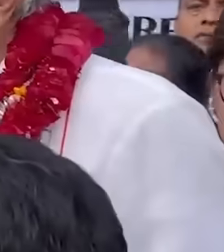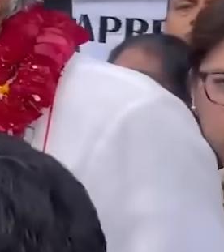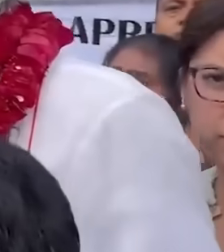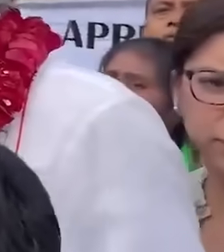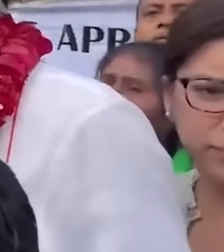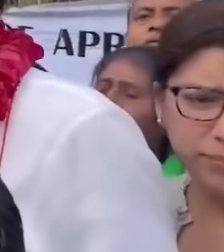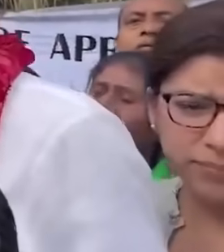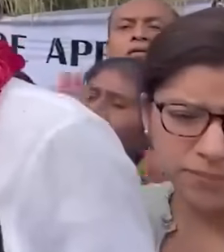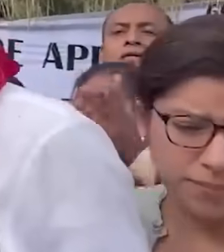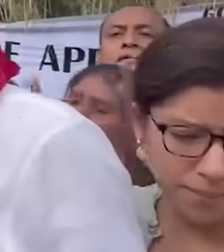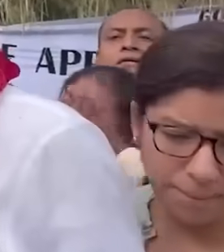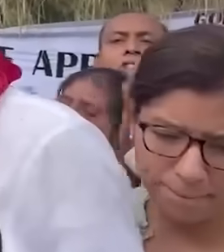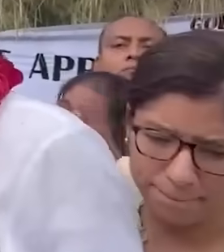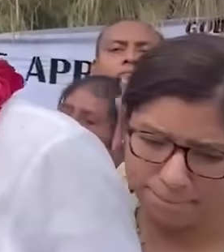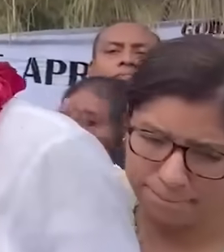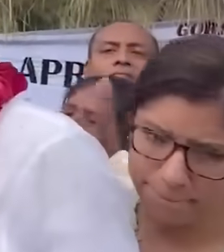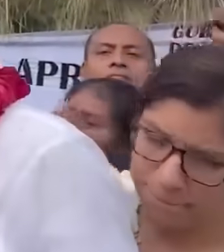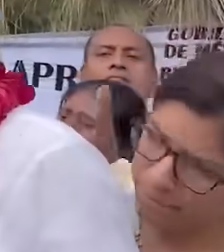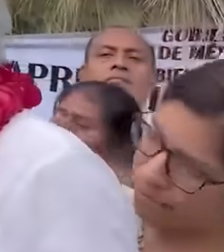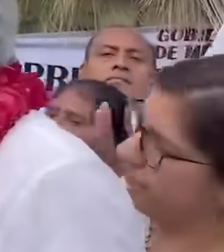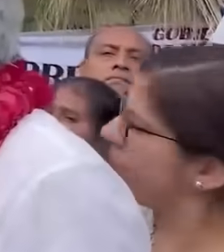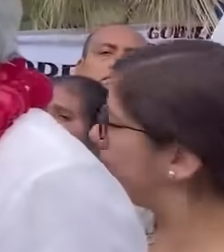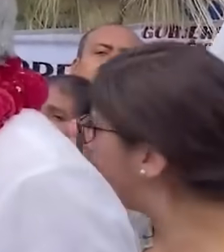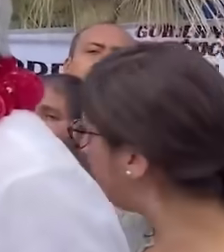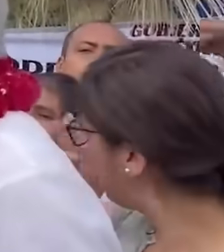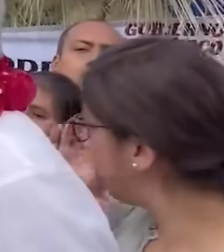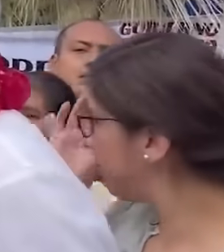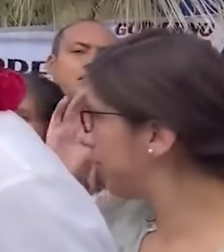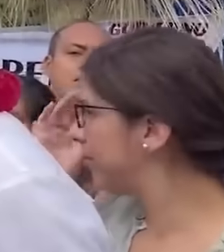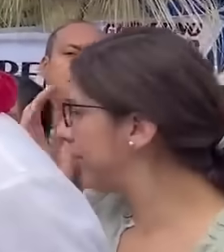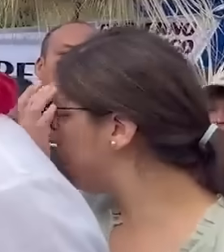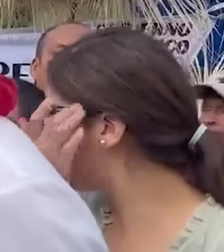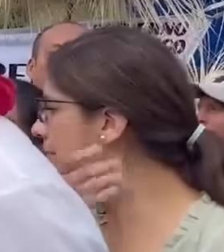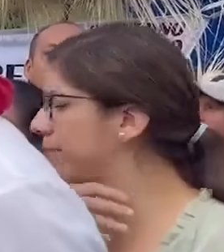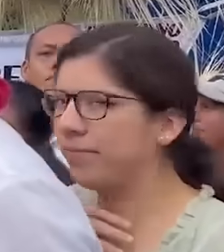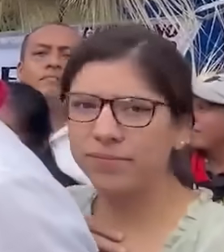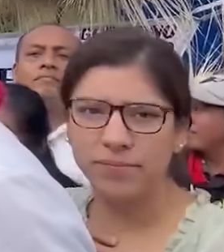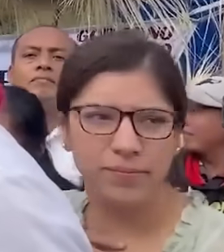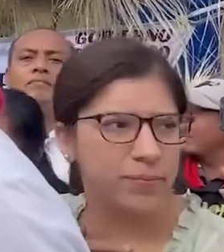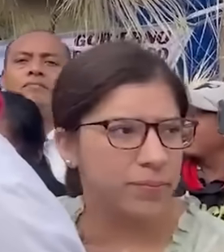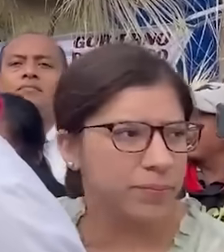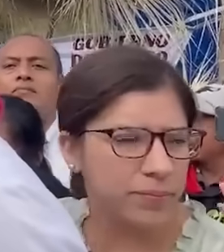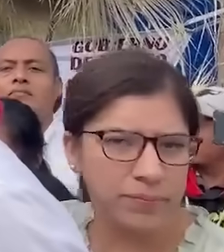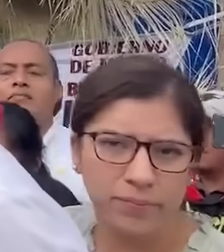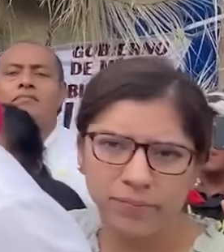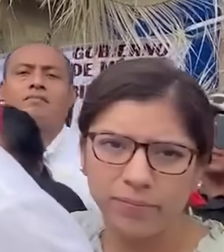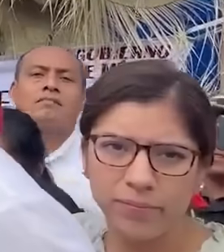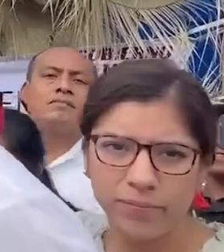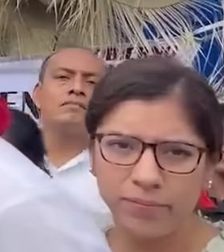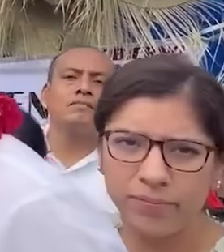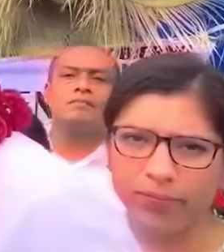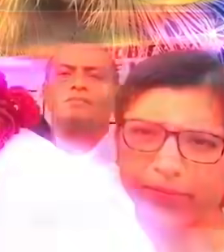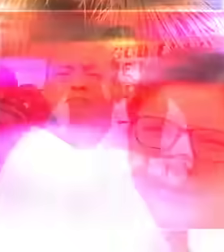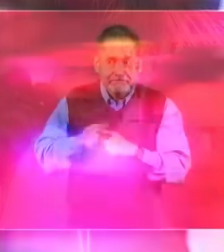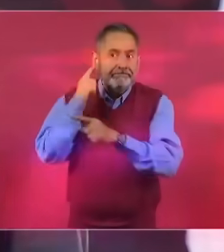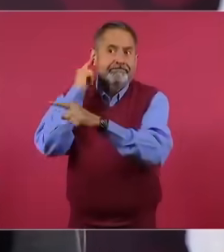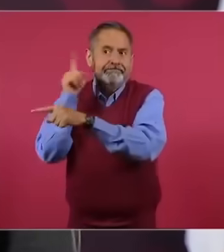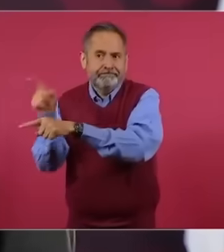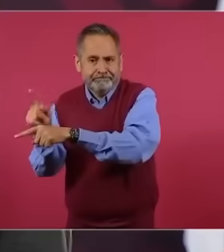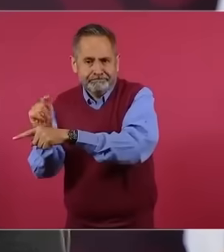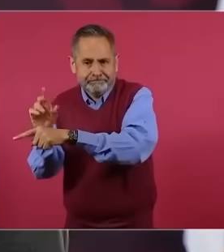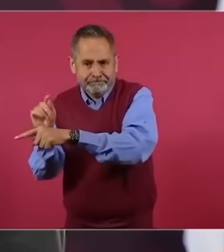bonito discurso acerca de los mexicanos, demostrando que el pueblo mexicano es del gobierno actual, que somos de Morena.